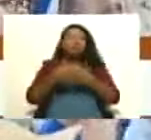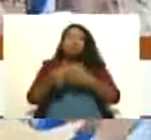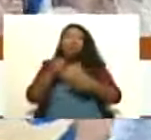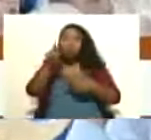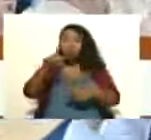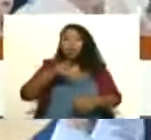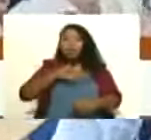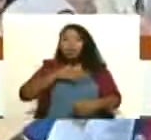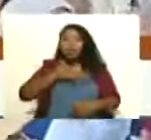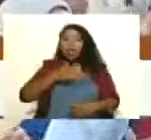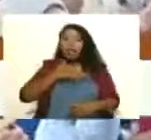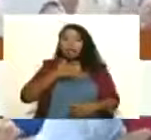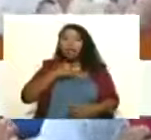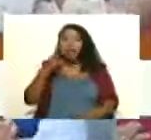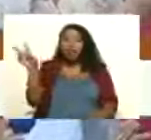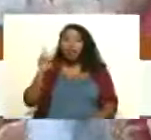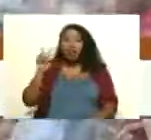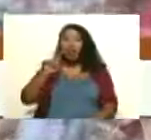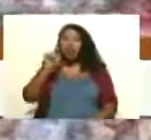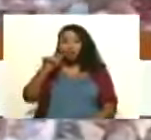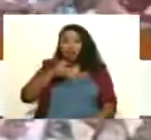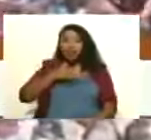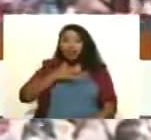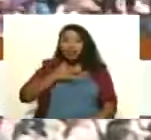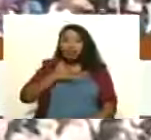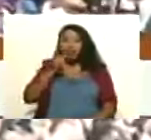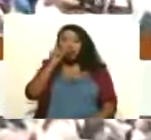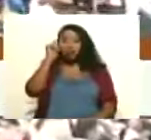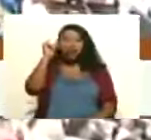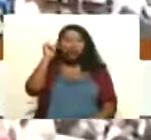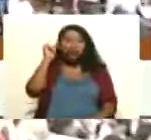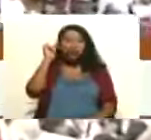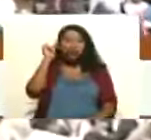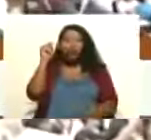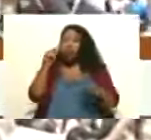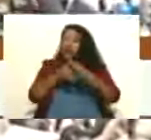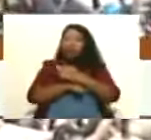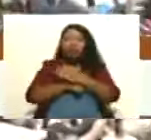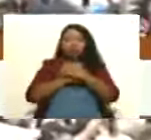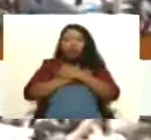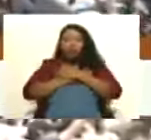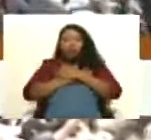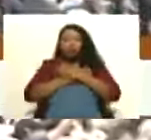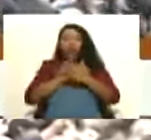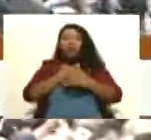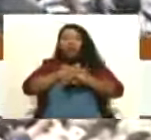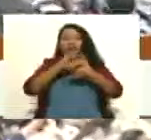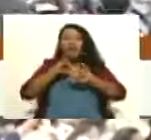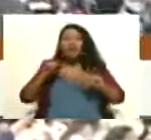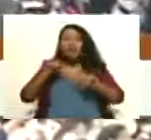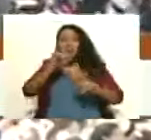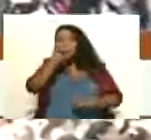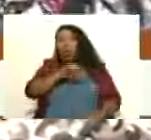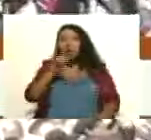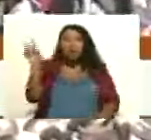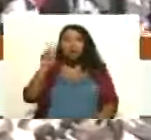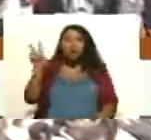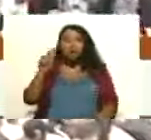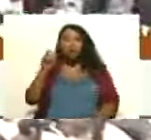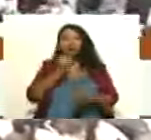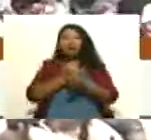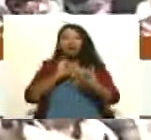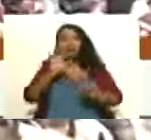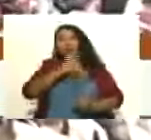sientes venezolano, si te sientes venezolana, si te sientes feliz de ser independiente, libre,